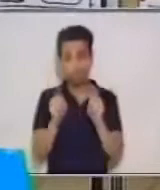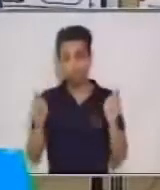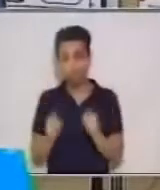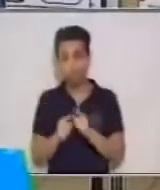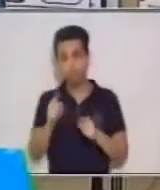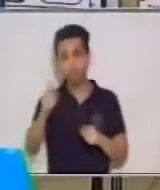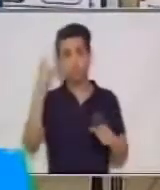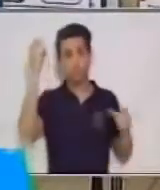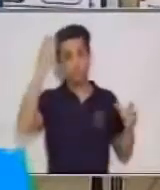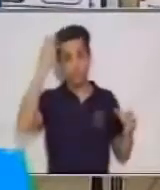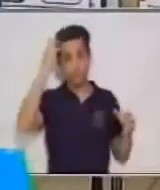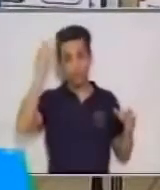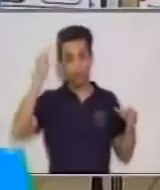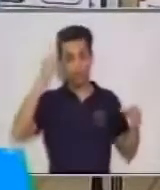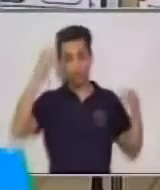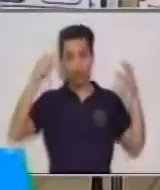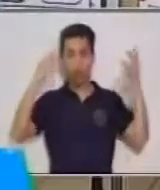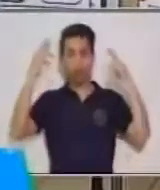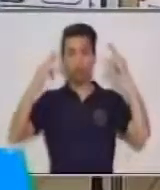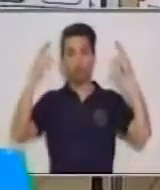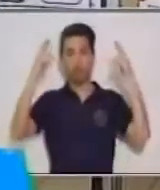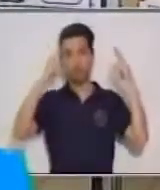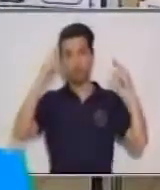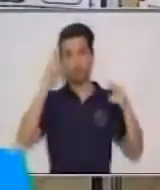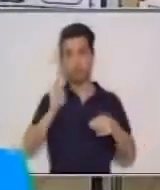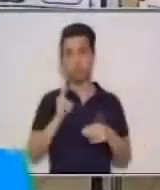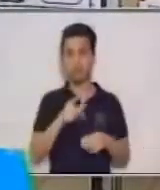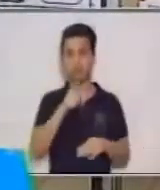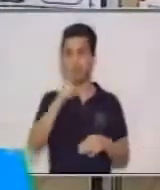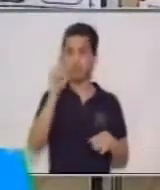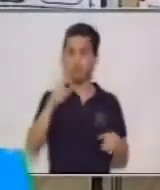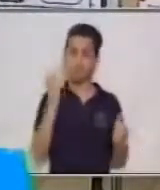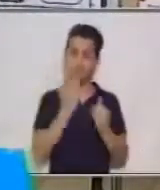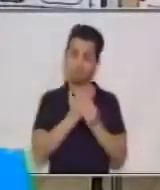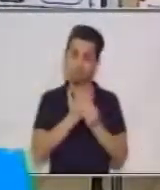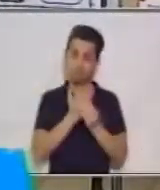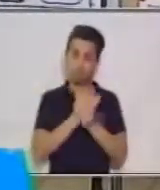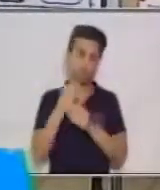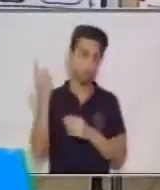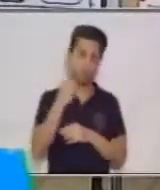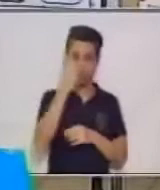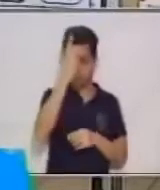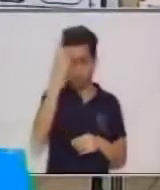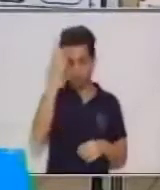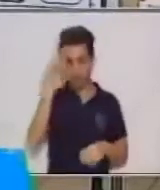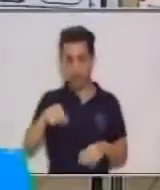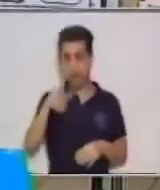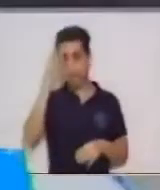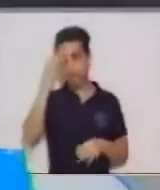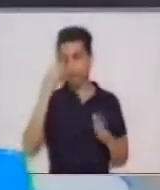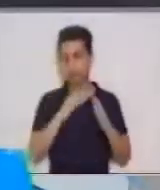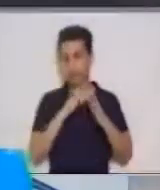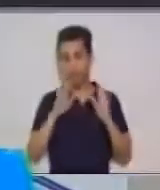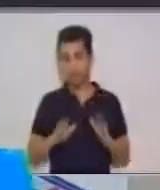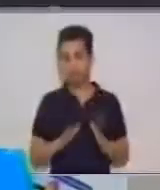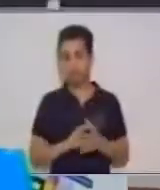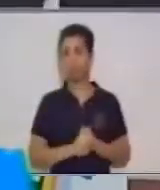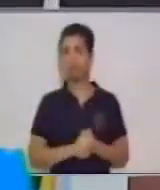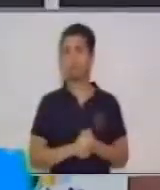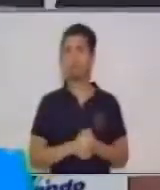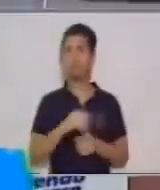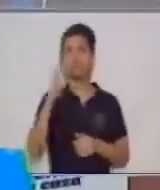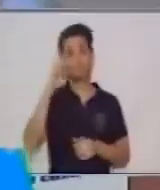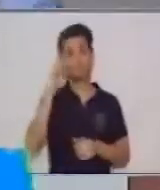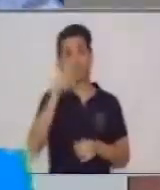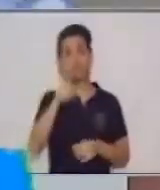tu cerebro la recuerda frecuentemente. Ten presente guardar todos tus trabajos en tu portafolio Aprendo en Casa. Te recuerdo que